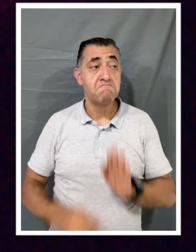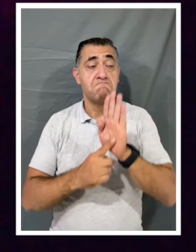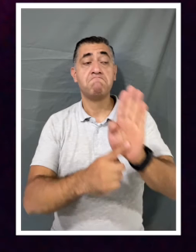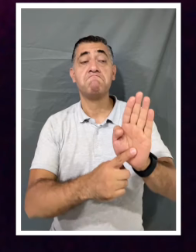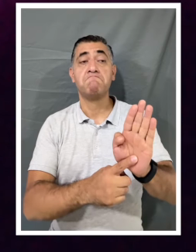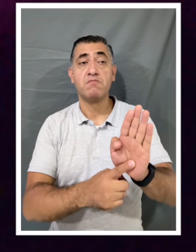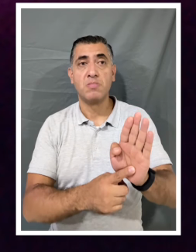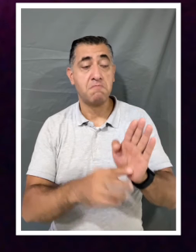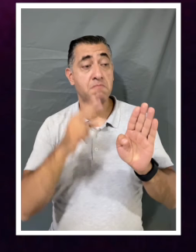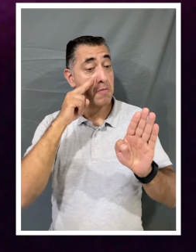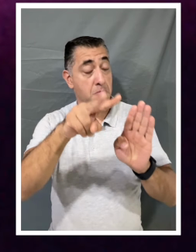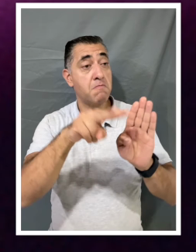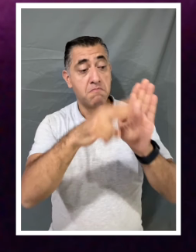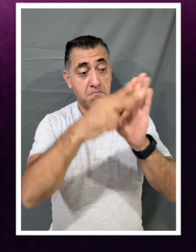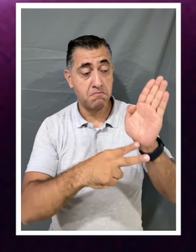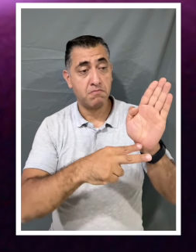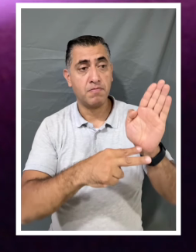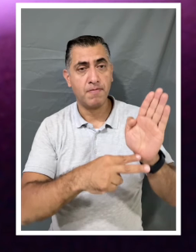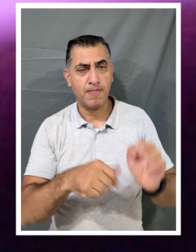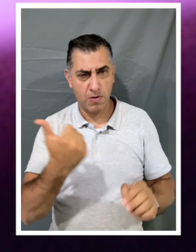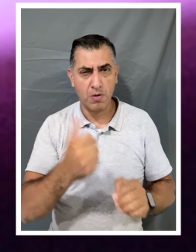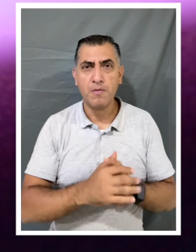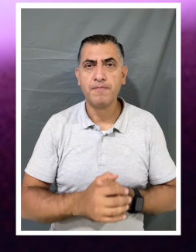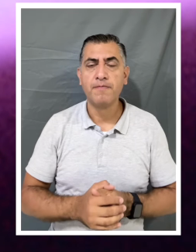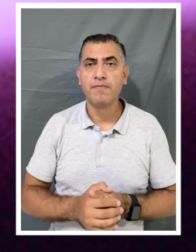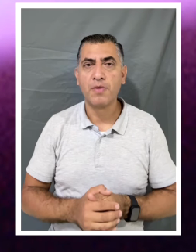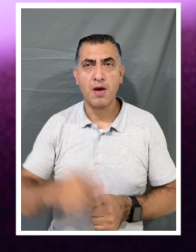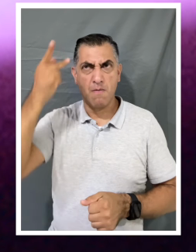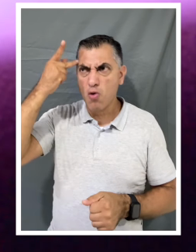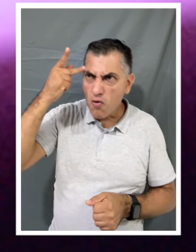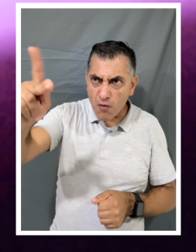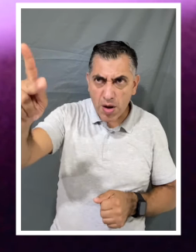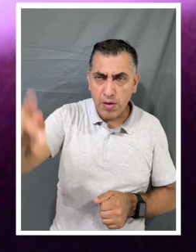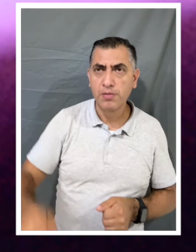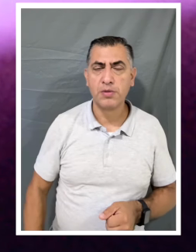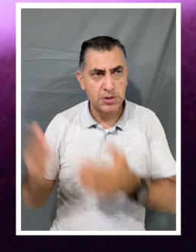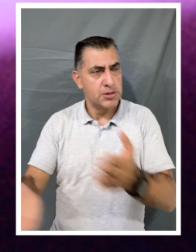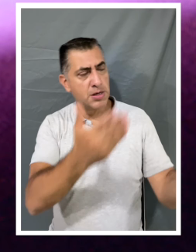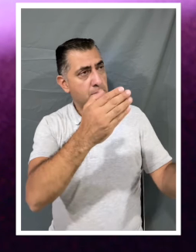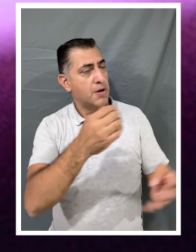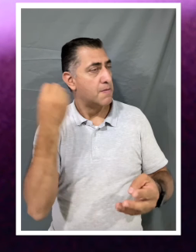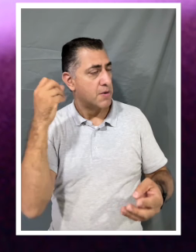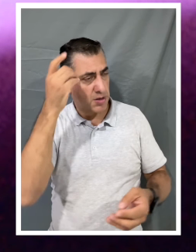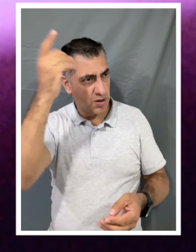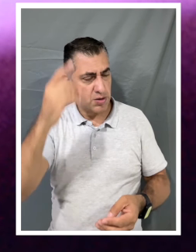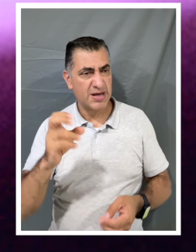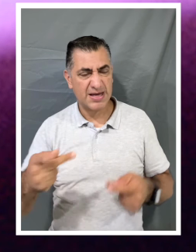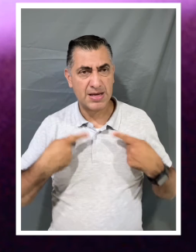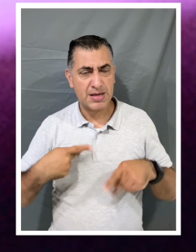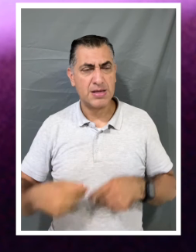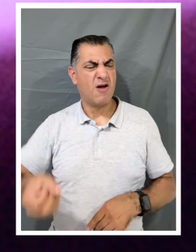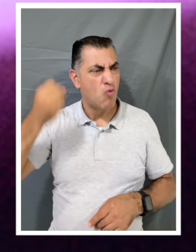notorios se nota que tienes el don la siguiente profetas llevan el mensaje de Dios son